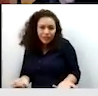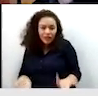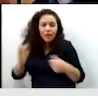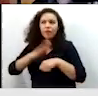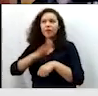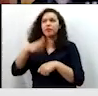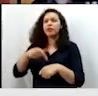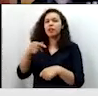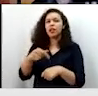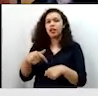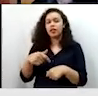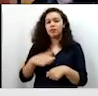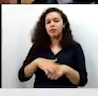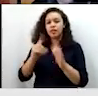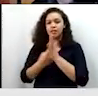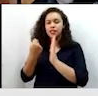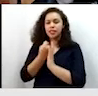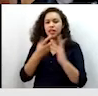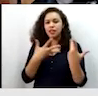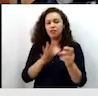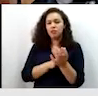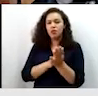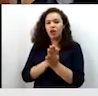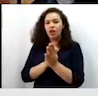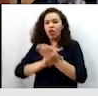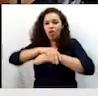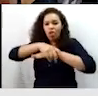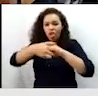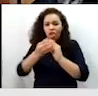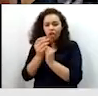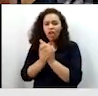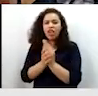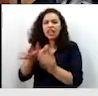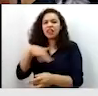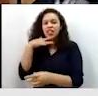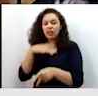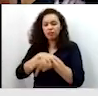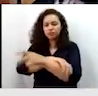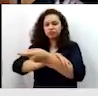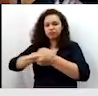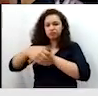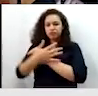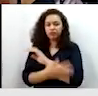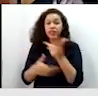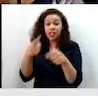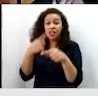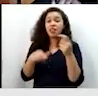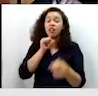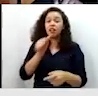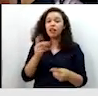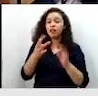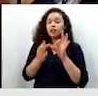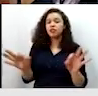va a ser más por una técnica de arrastre, que el jaboncito me va a ayudar para eliminar ese tipo de bacterias. Y algo que es importante, saber